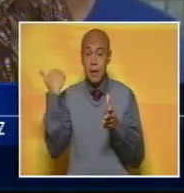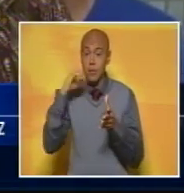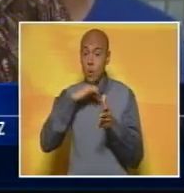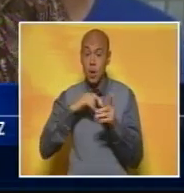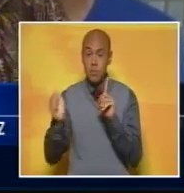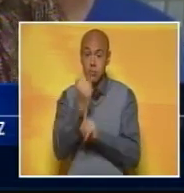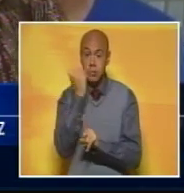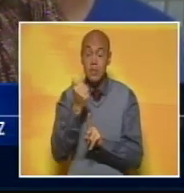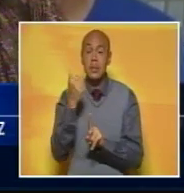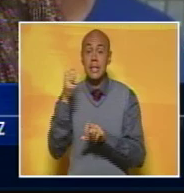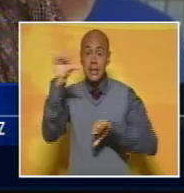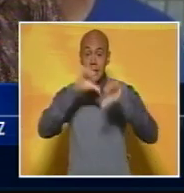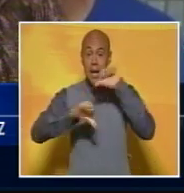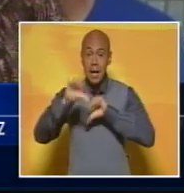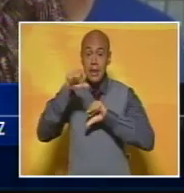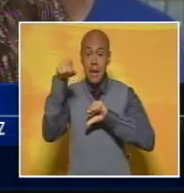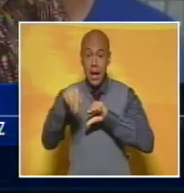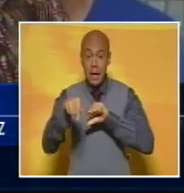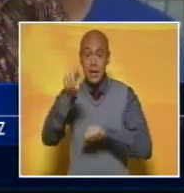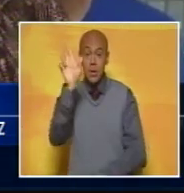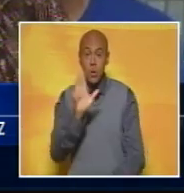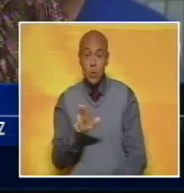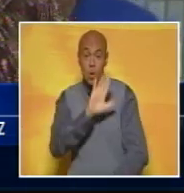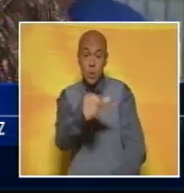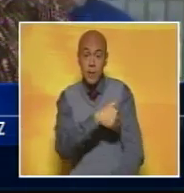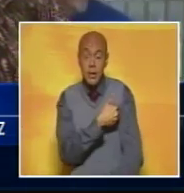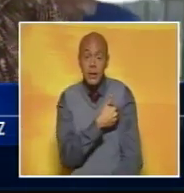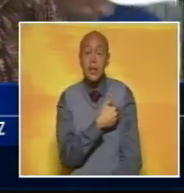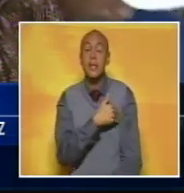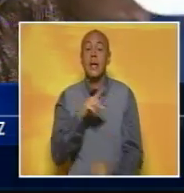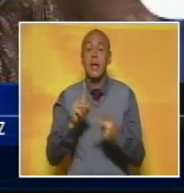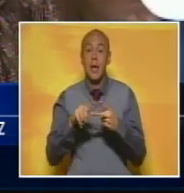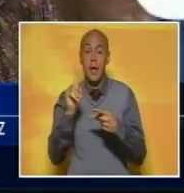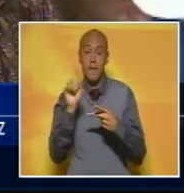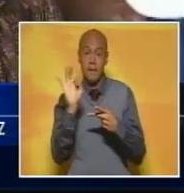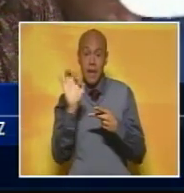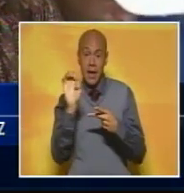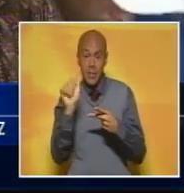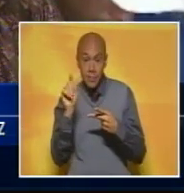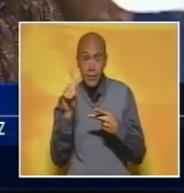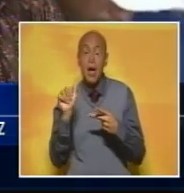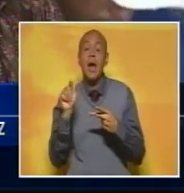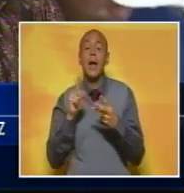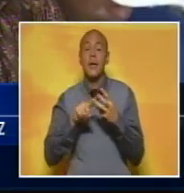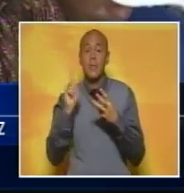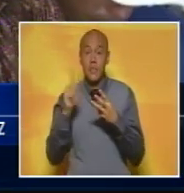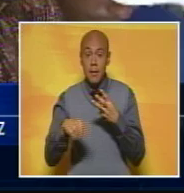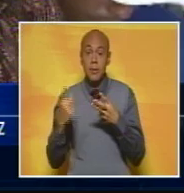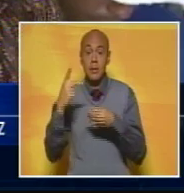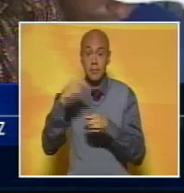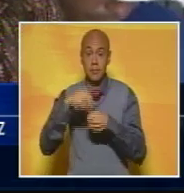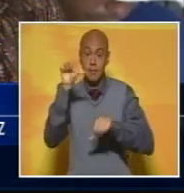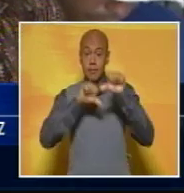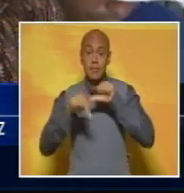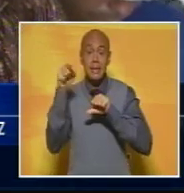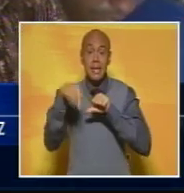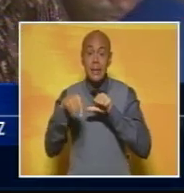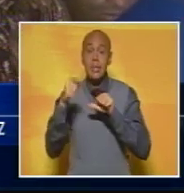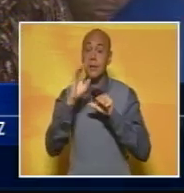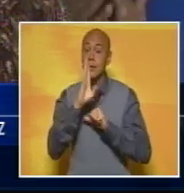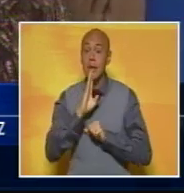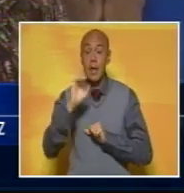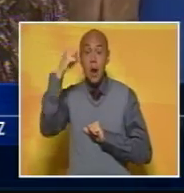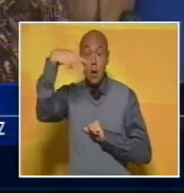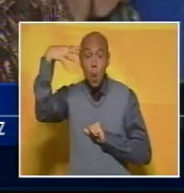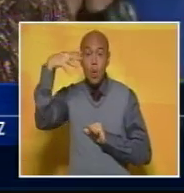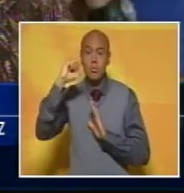Ciencias completa, Dictiluz, la FEDA y la Facultad de Ingeniería Química y Petróleo estamos sin electricidad. Lo